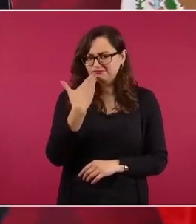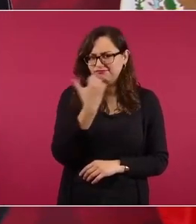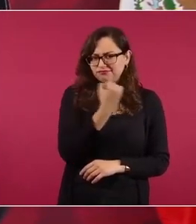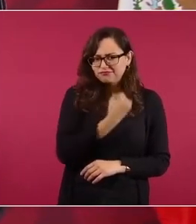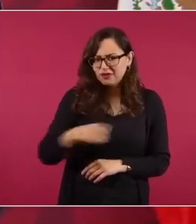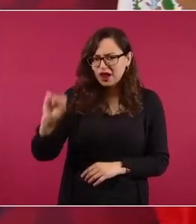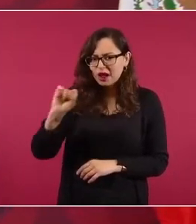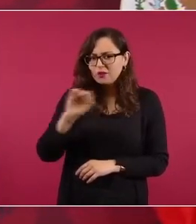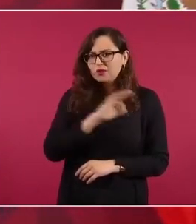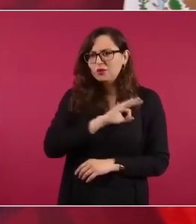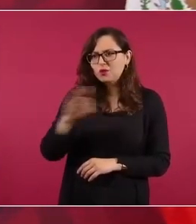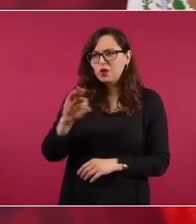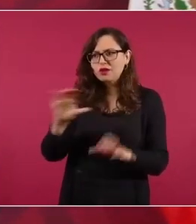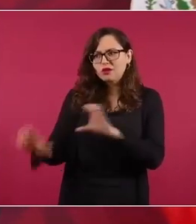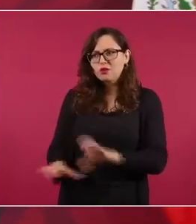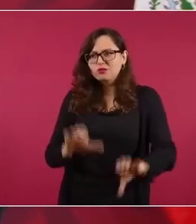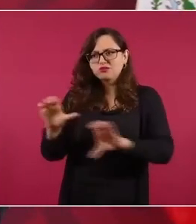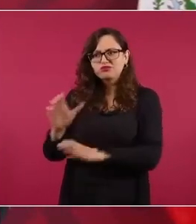en este